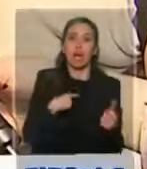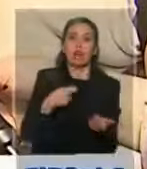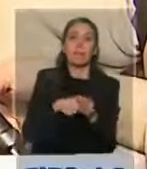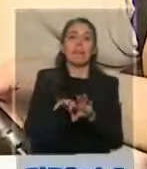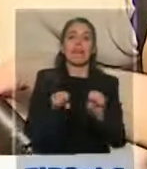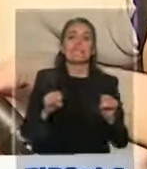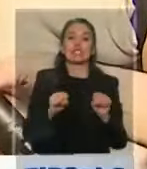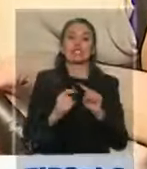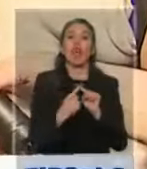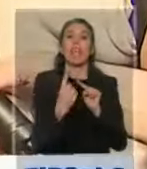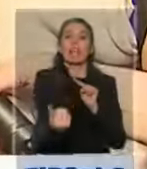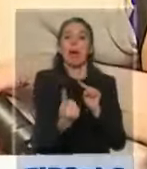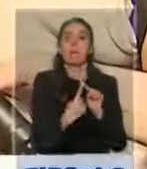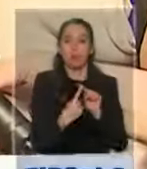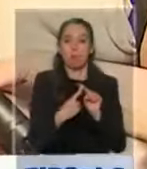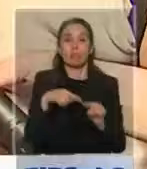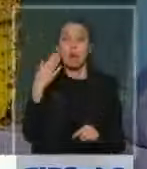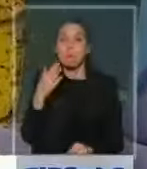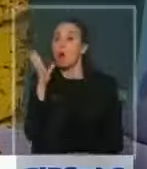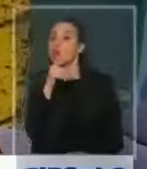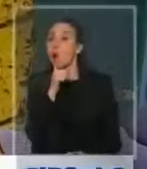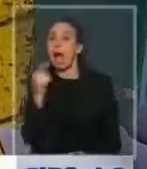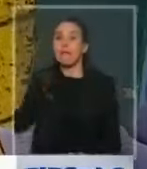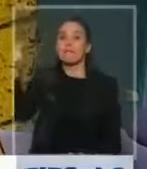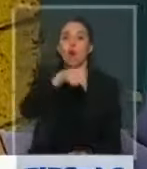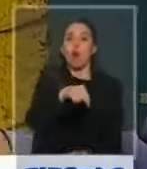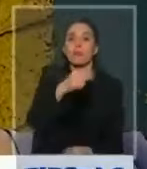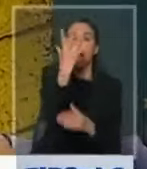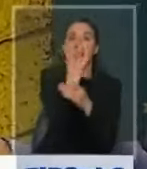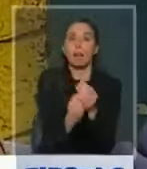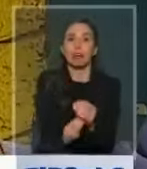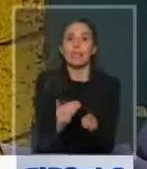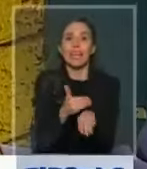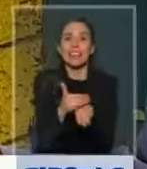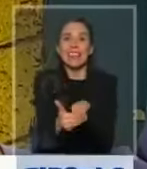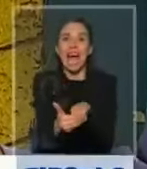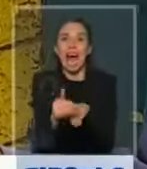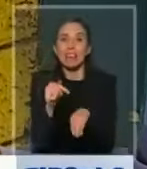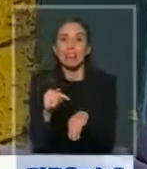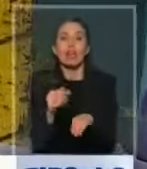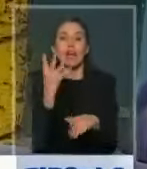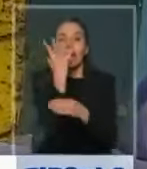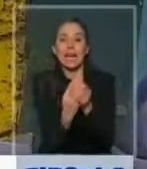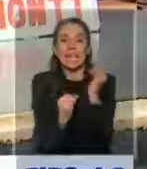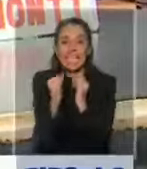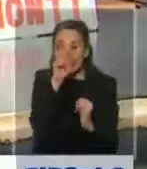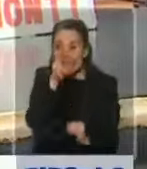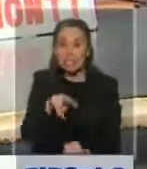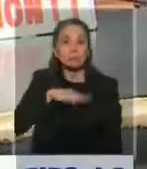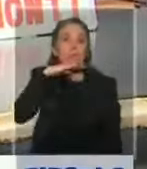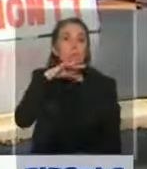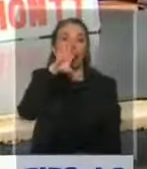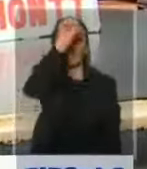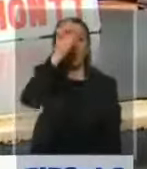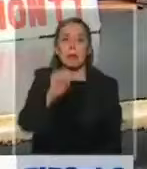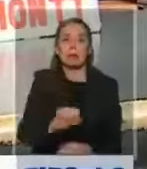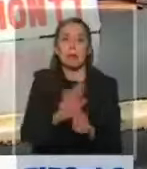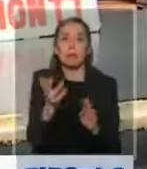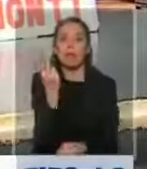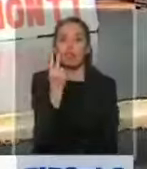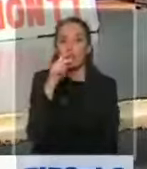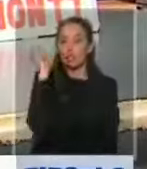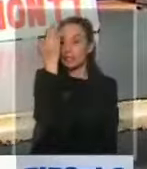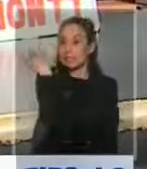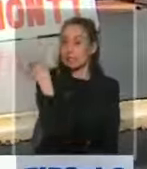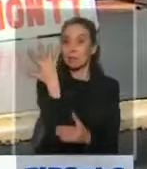tiro, porque después no hay de vuelta, se agotan. De hecho, habían como bien tarde, estaba todo ocupado. Por internet igual estaba todo ocupado. Estamos agotados ya desde el 12 de